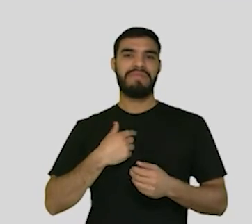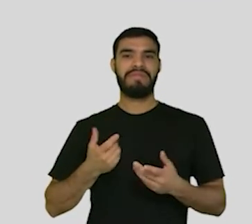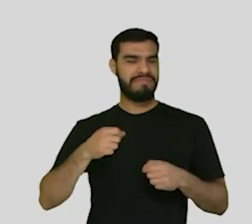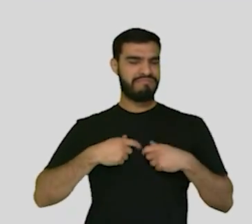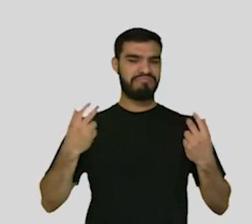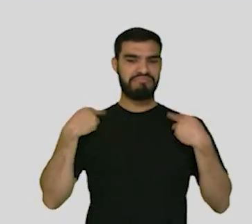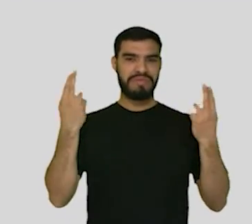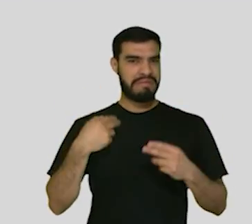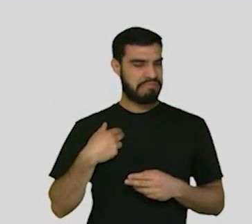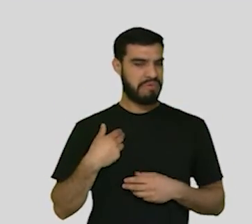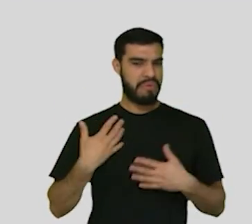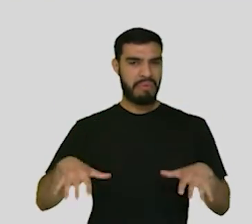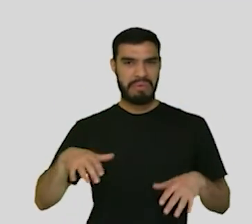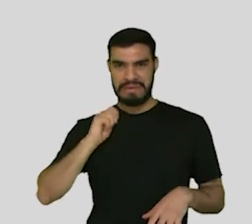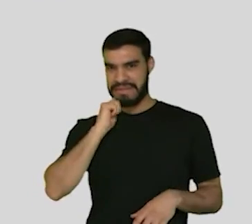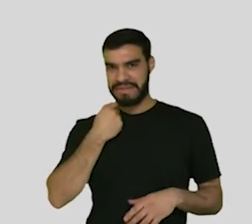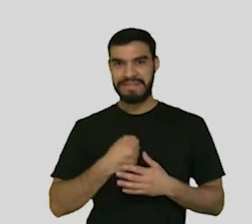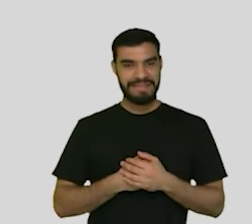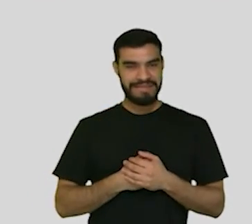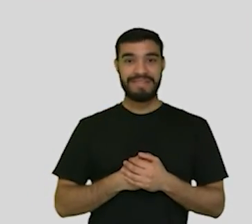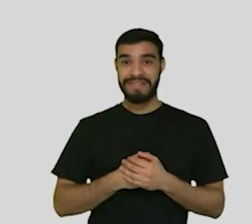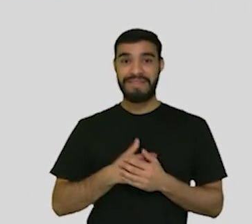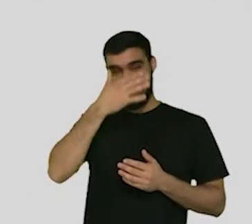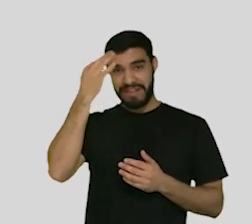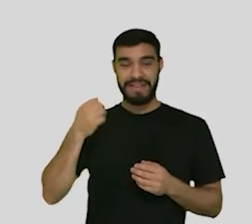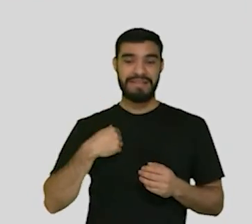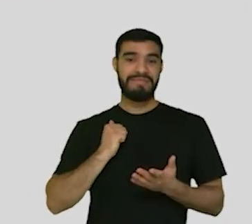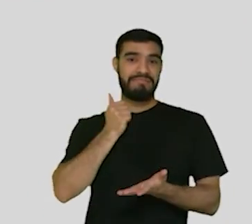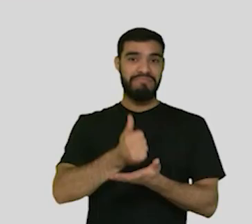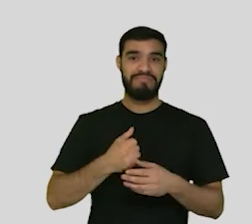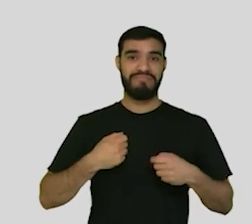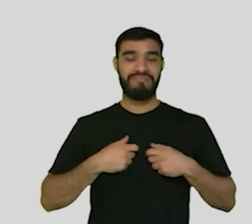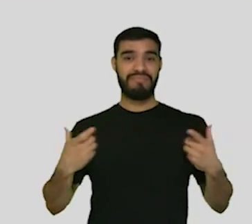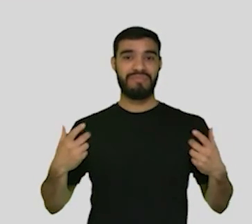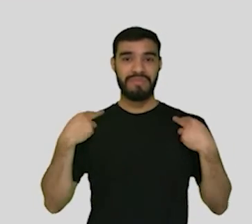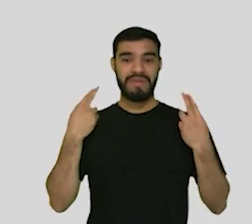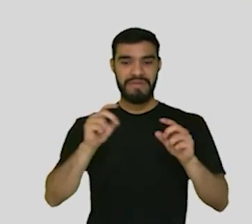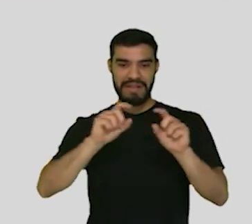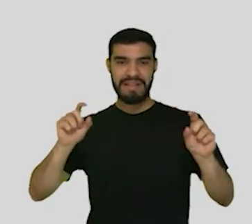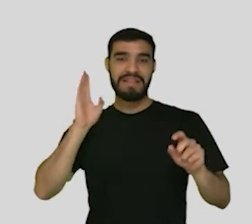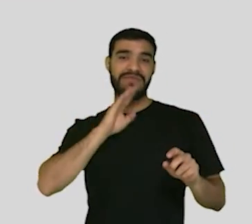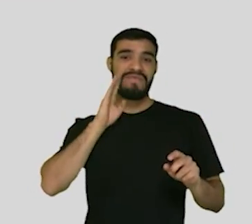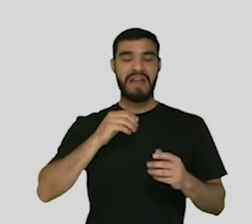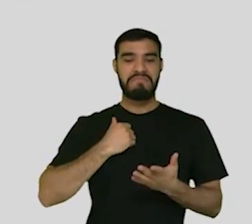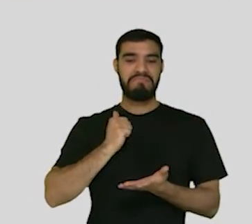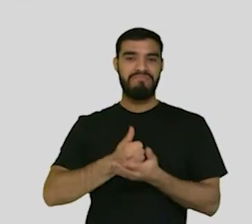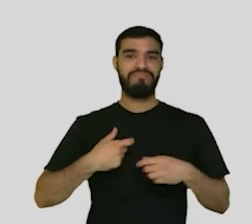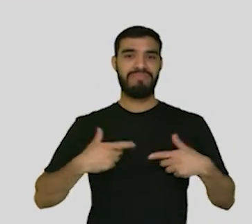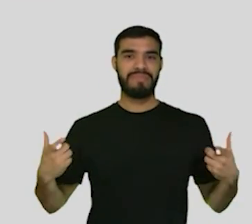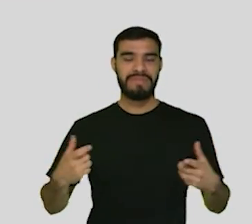iñirume. Pie de foto pe upeaje y ayepa ja upe bares upe ape árabe oye güero mando a nosotras por